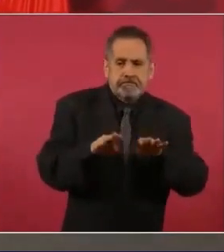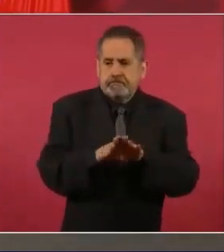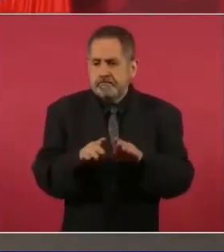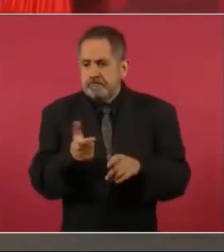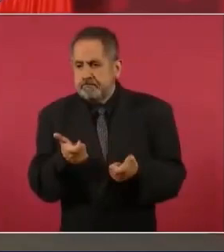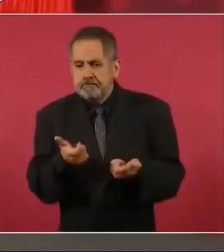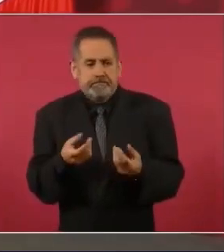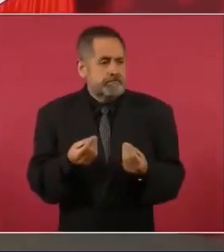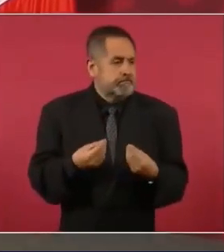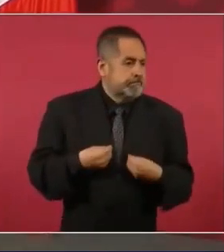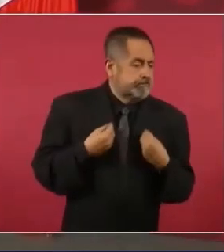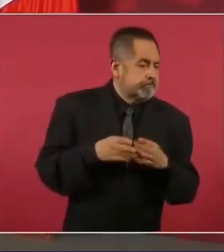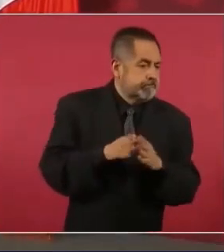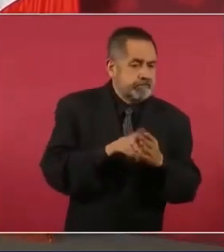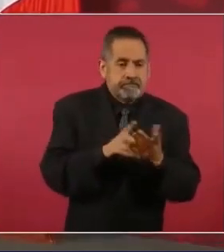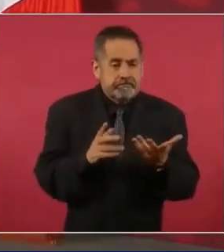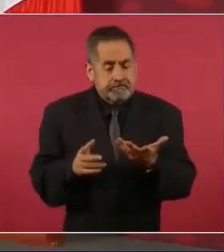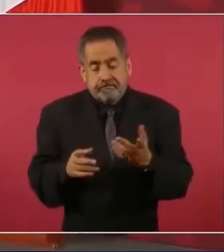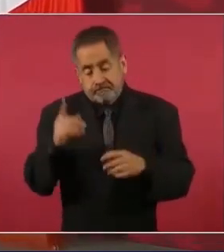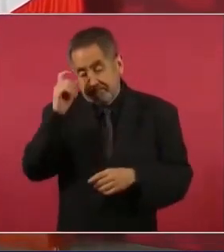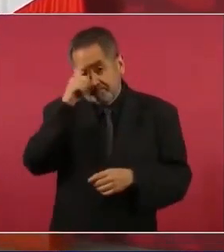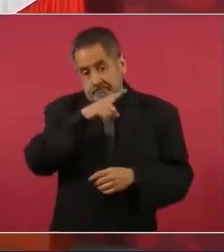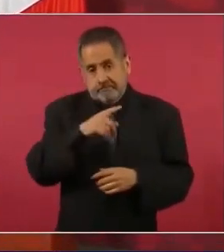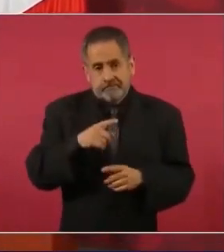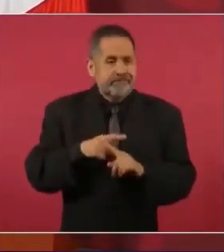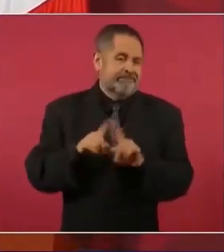a diferencia de